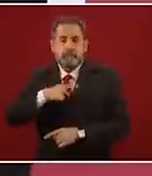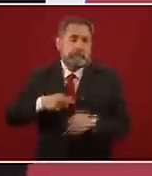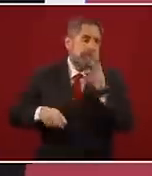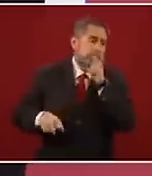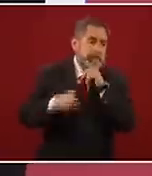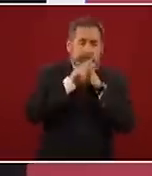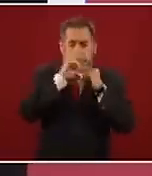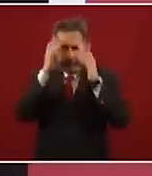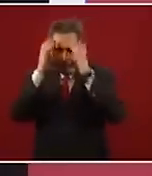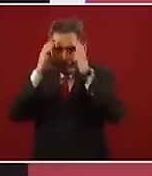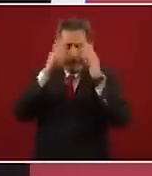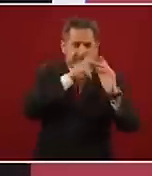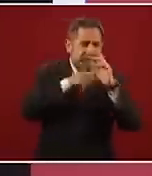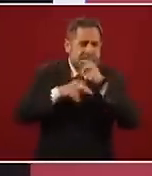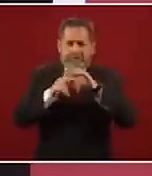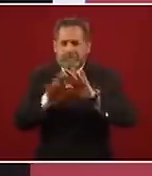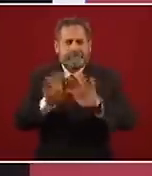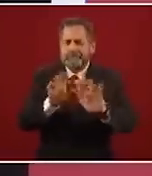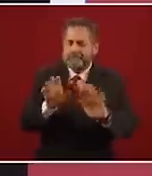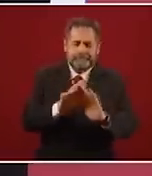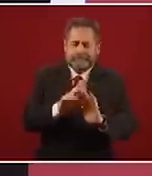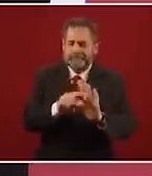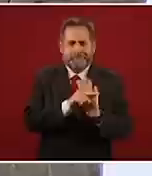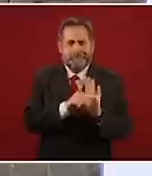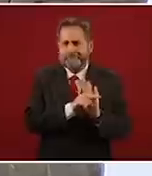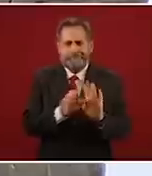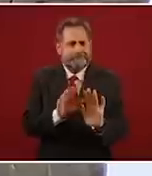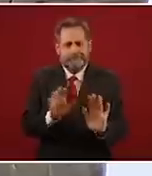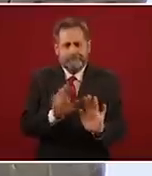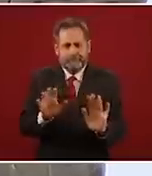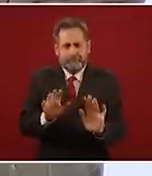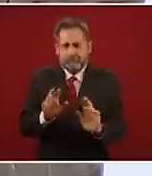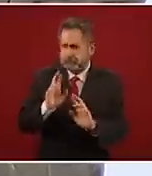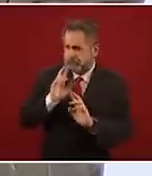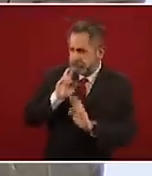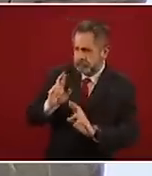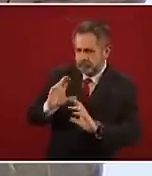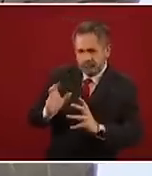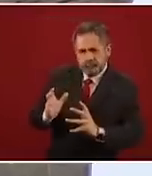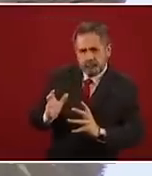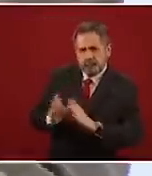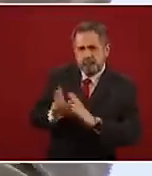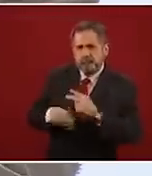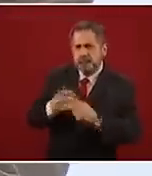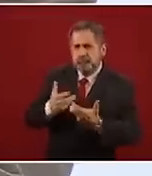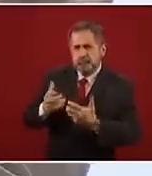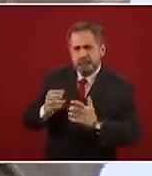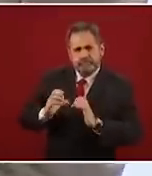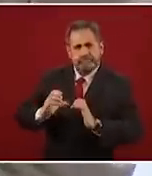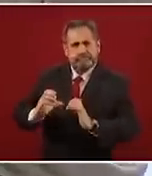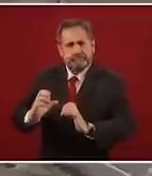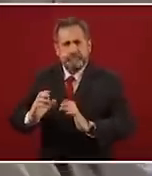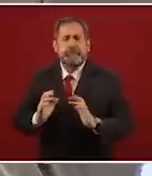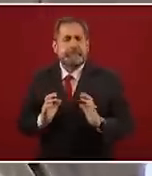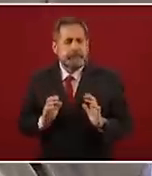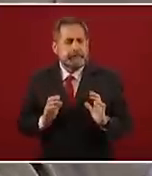pánico. El pánico es muy, muy negativo para responder ordenadamente a los fenómenos de salud. Entonces, el